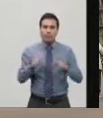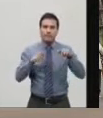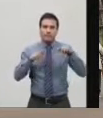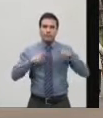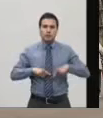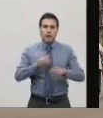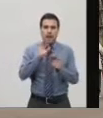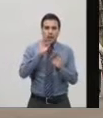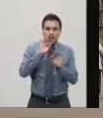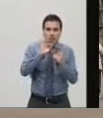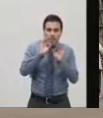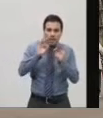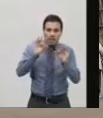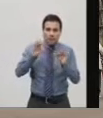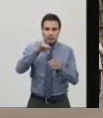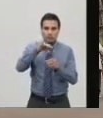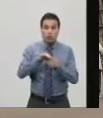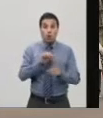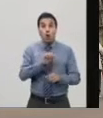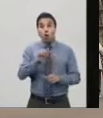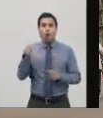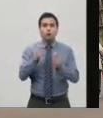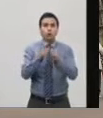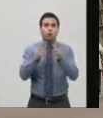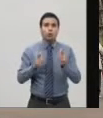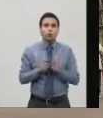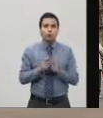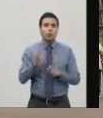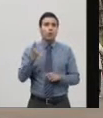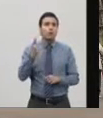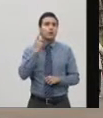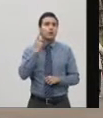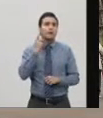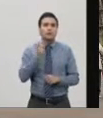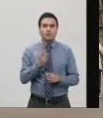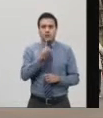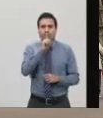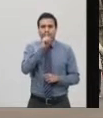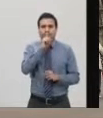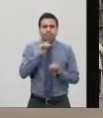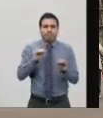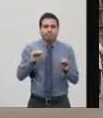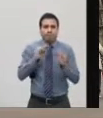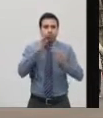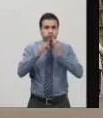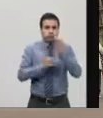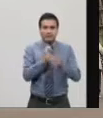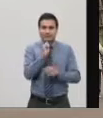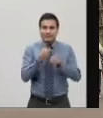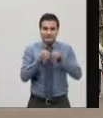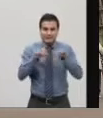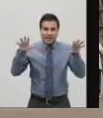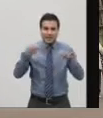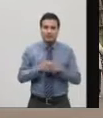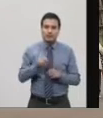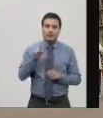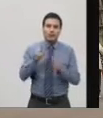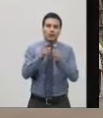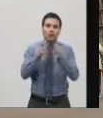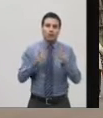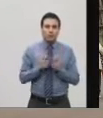decir, mientras los otros institutos políticos se encuentran en veda electoral, este partido aprovecha para